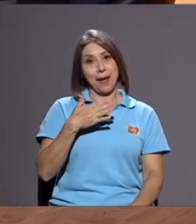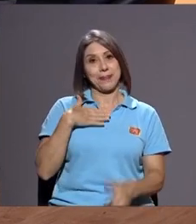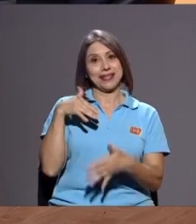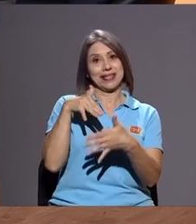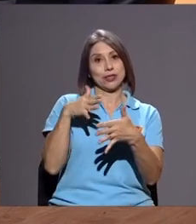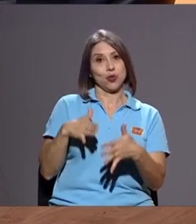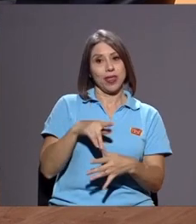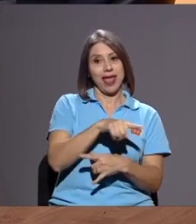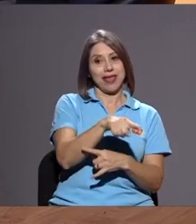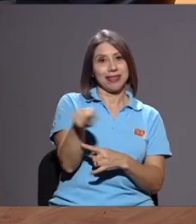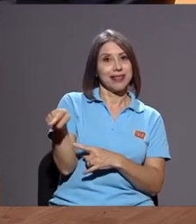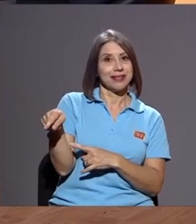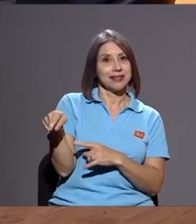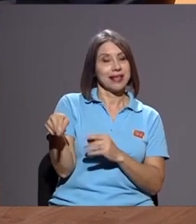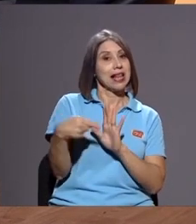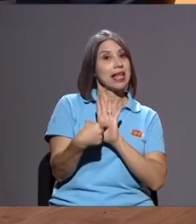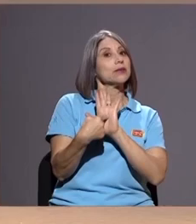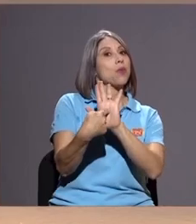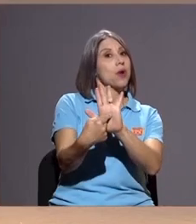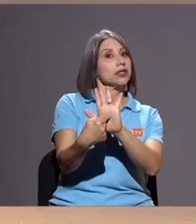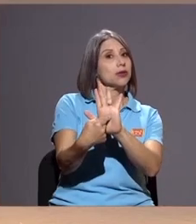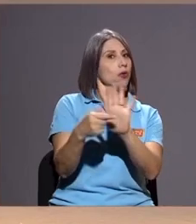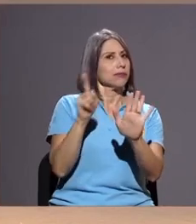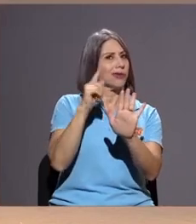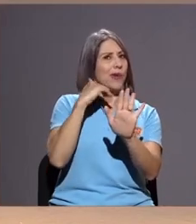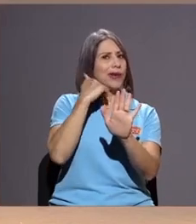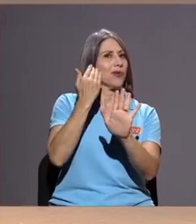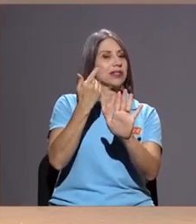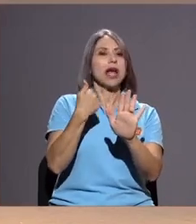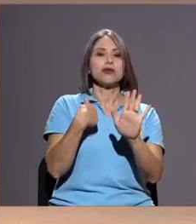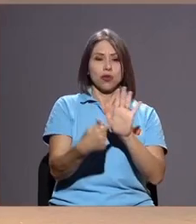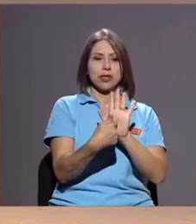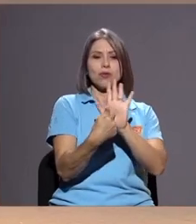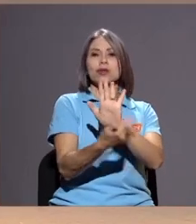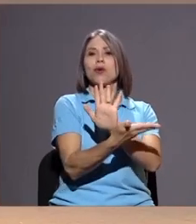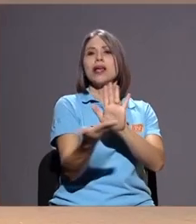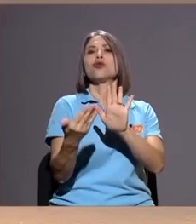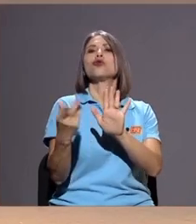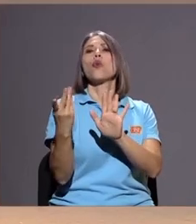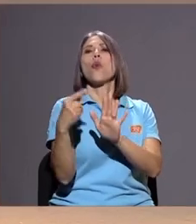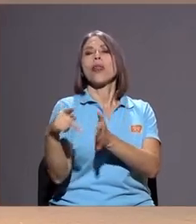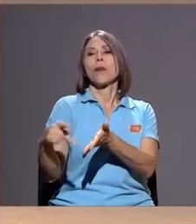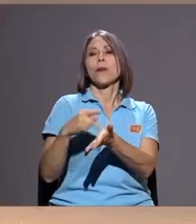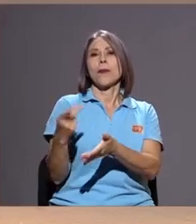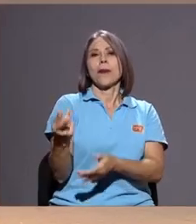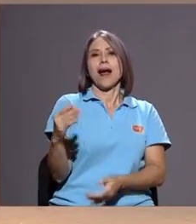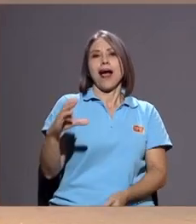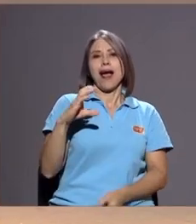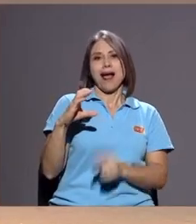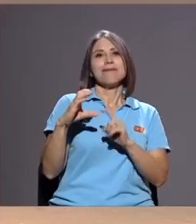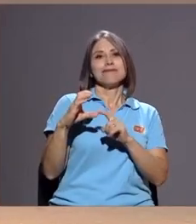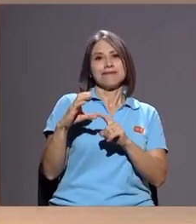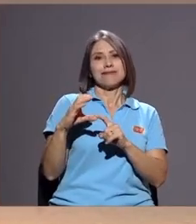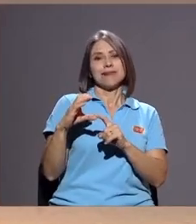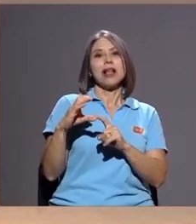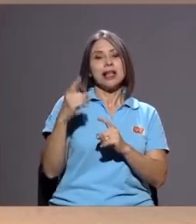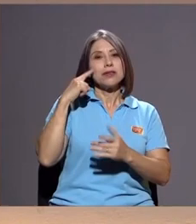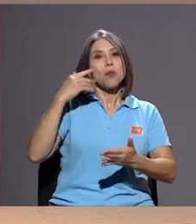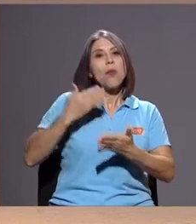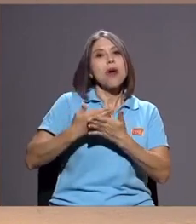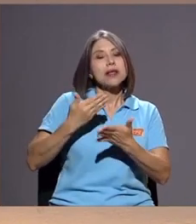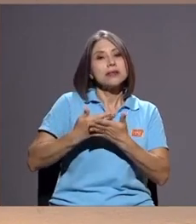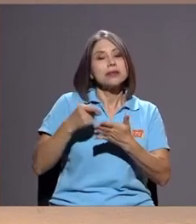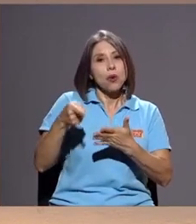y siempre cuento porque es la realidad le muestro mi salario le muestro los problemas que ese salario tiene les